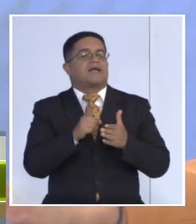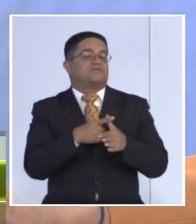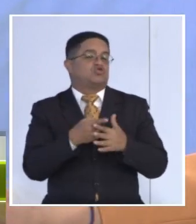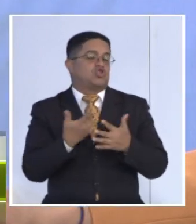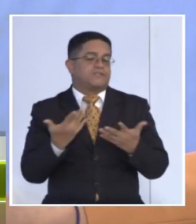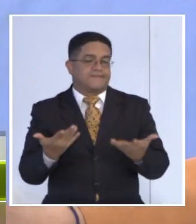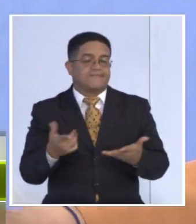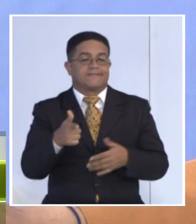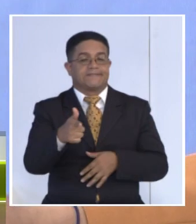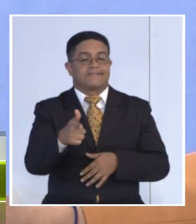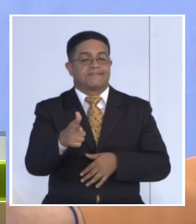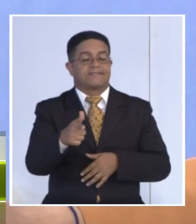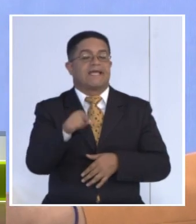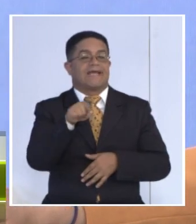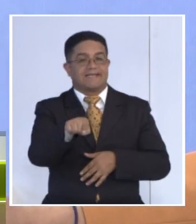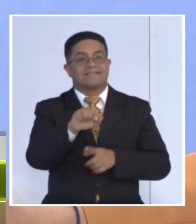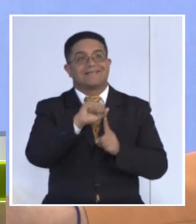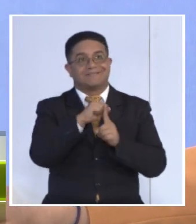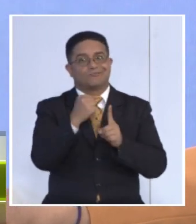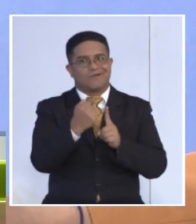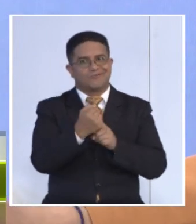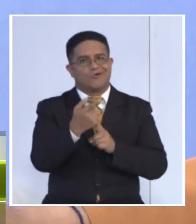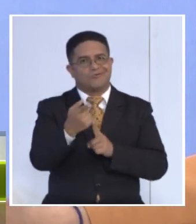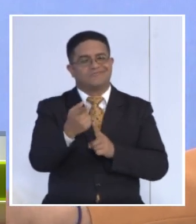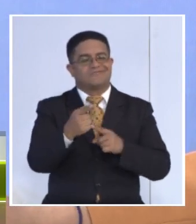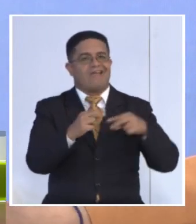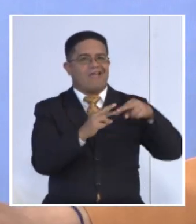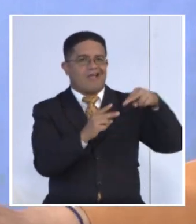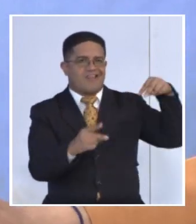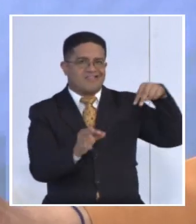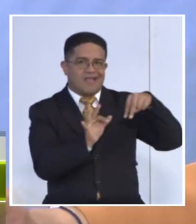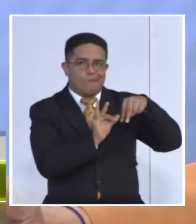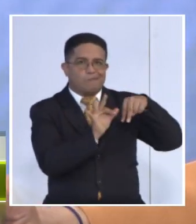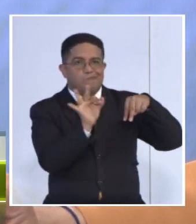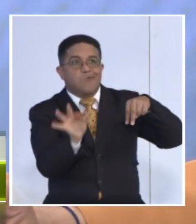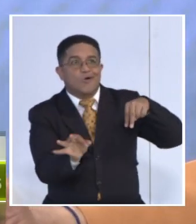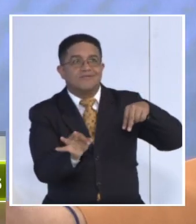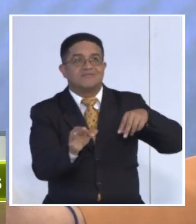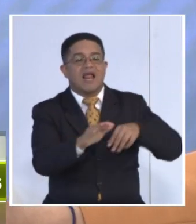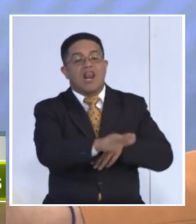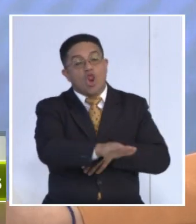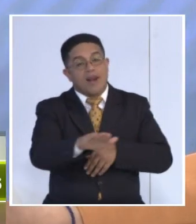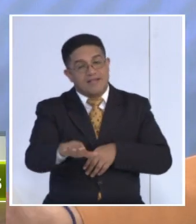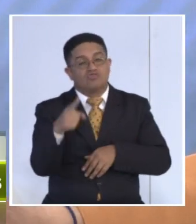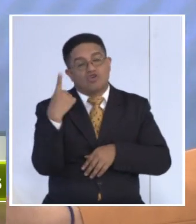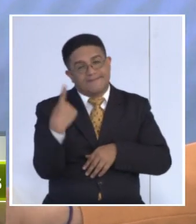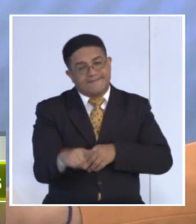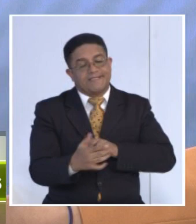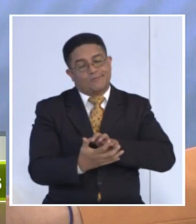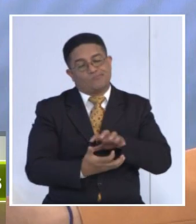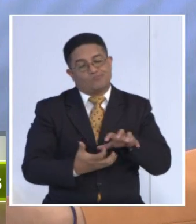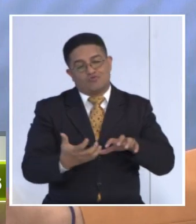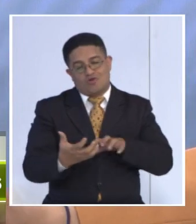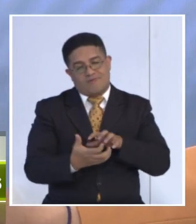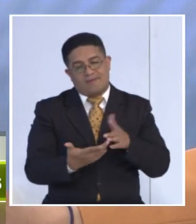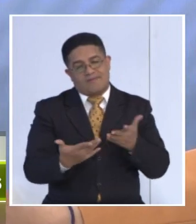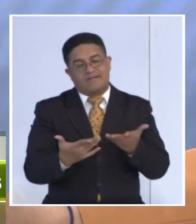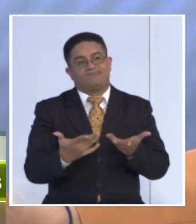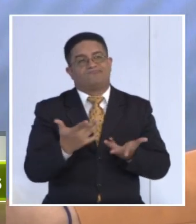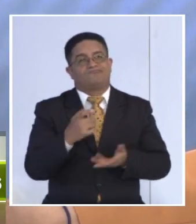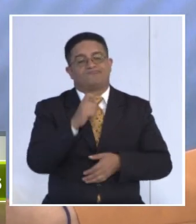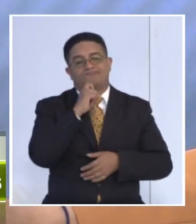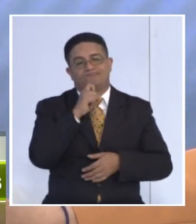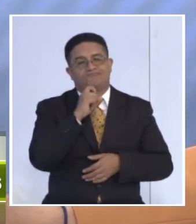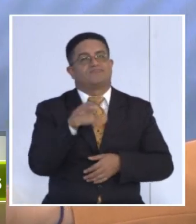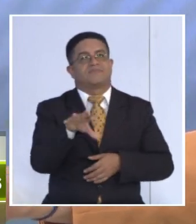inevitablemente cuando este tipo de situaciones o alteraciones genéticas se dan, nuestros niños tienen una alteración básica de entender. Así como